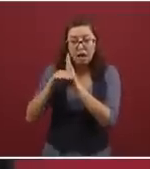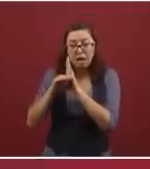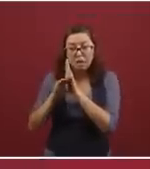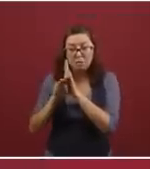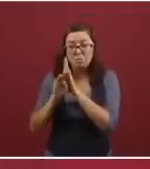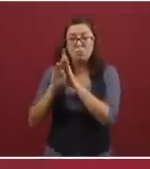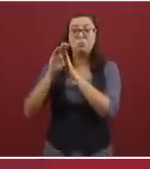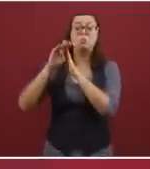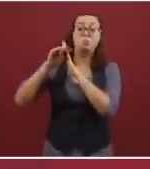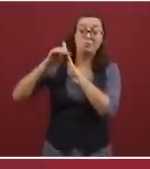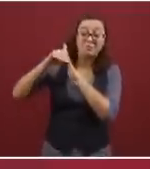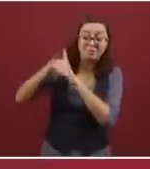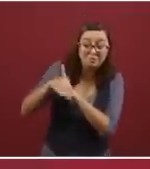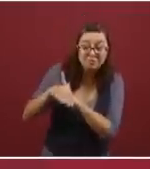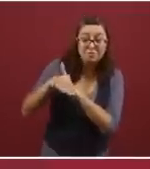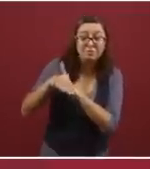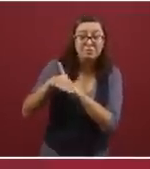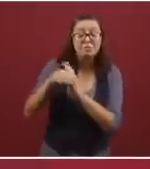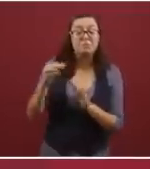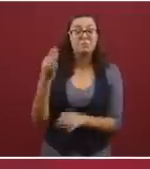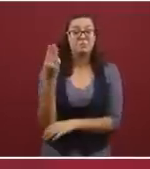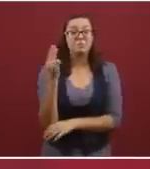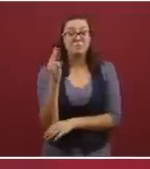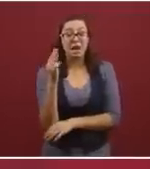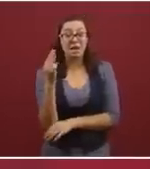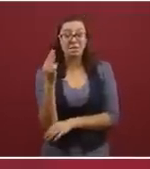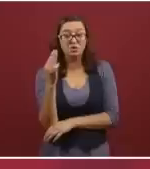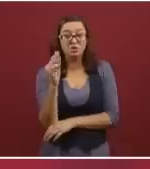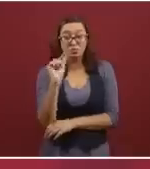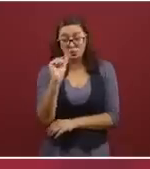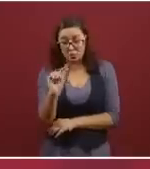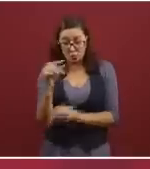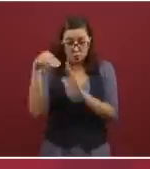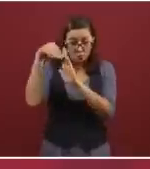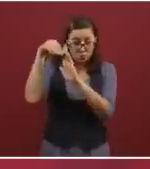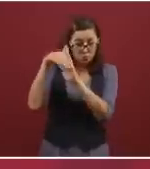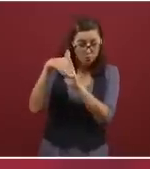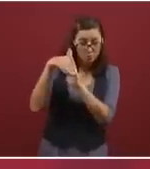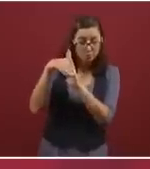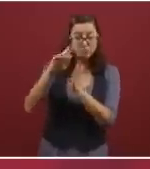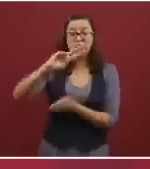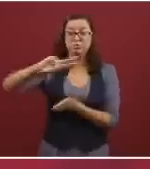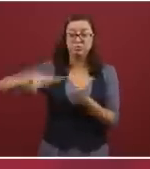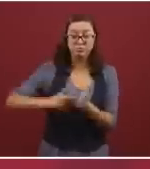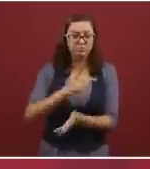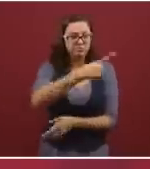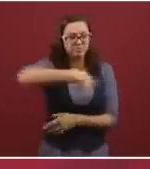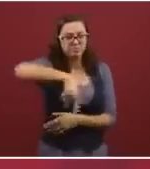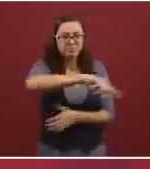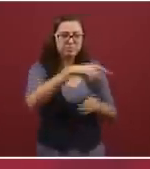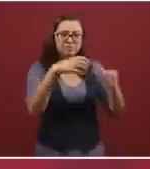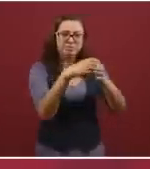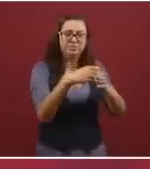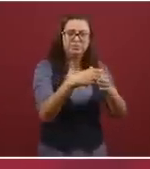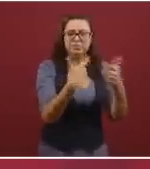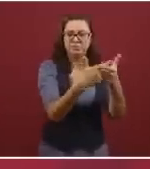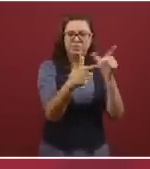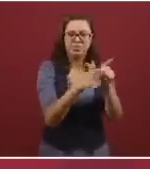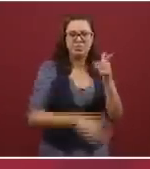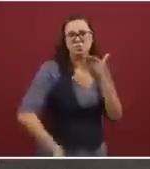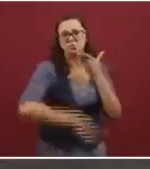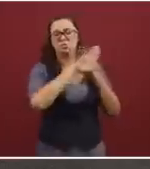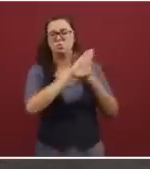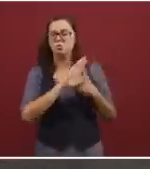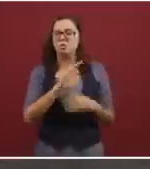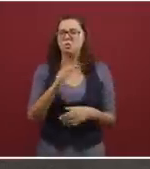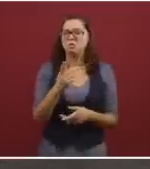manera, en mayo, nuestros adversarios que apuestan a que fracasemos